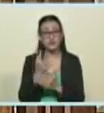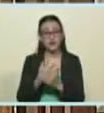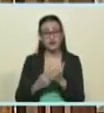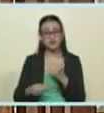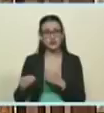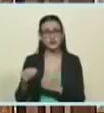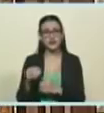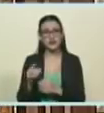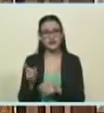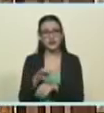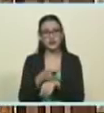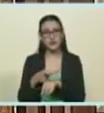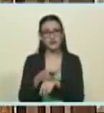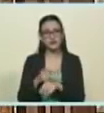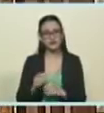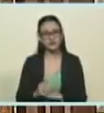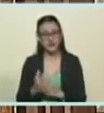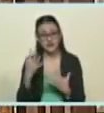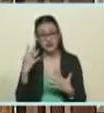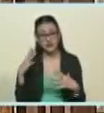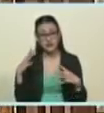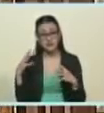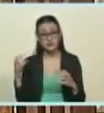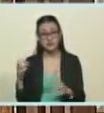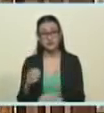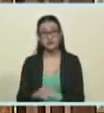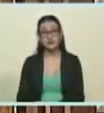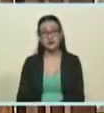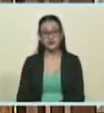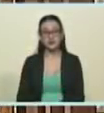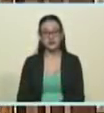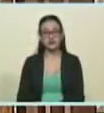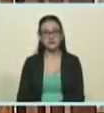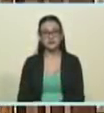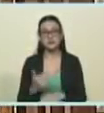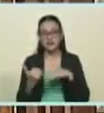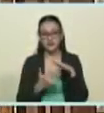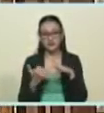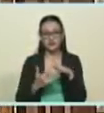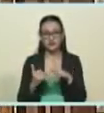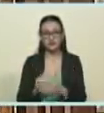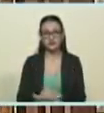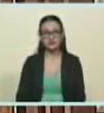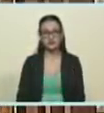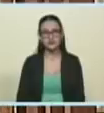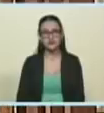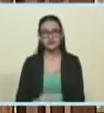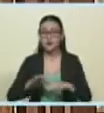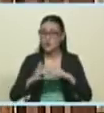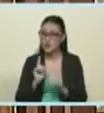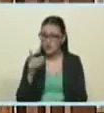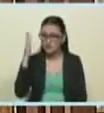diálogo, entendimiento y acción permanente. Institucional.